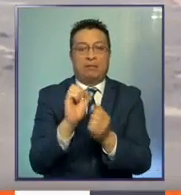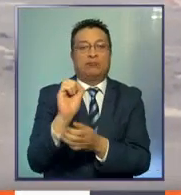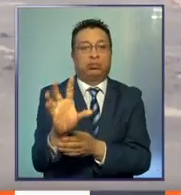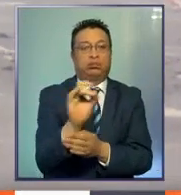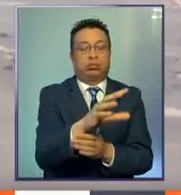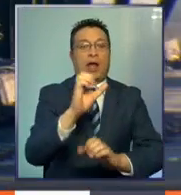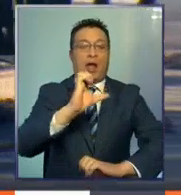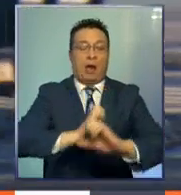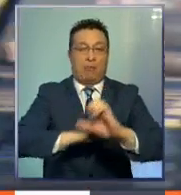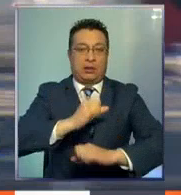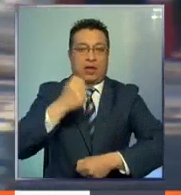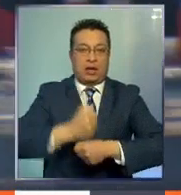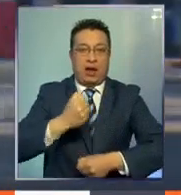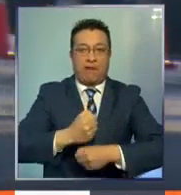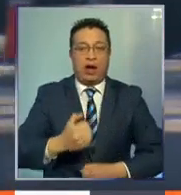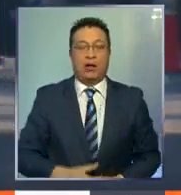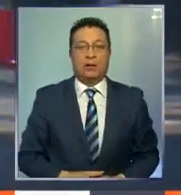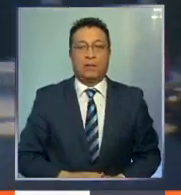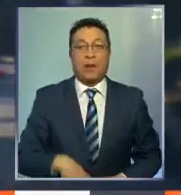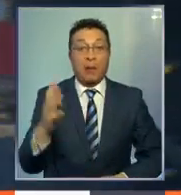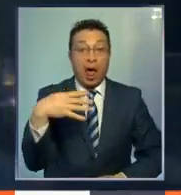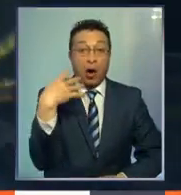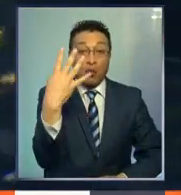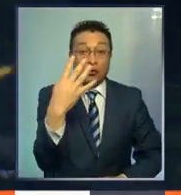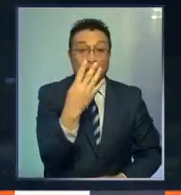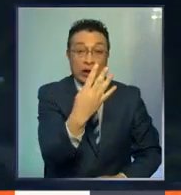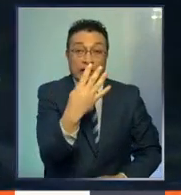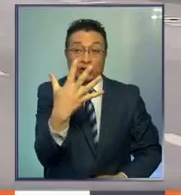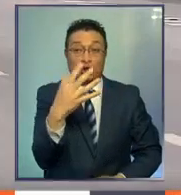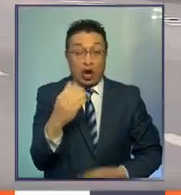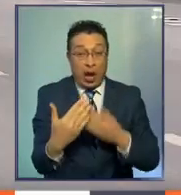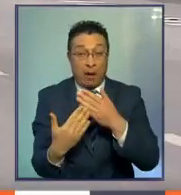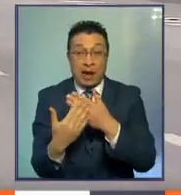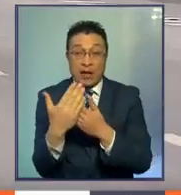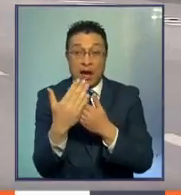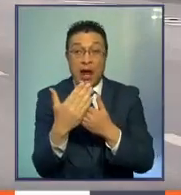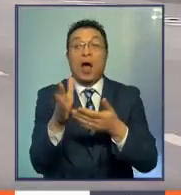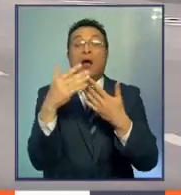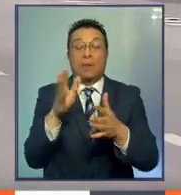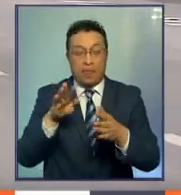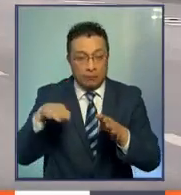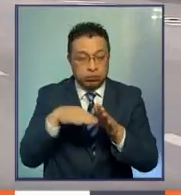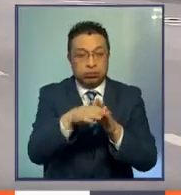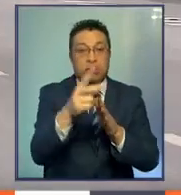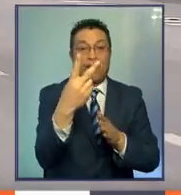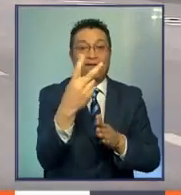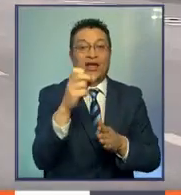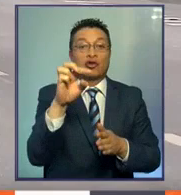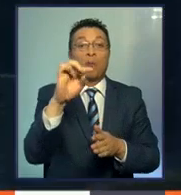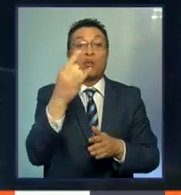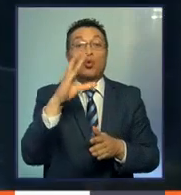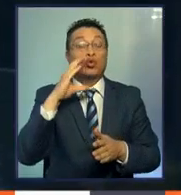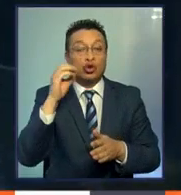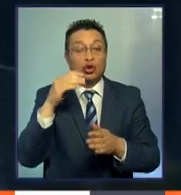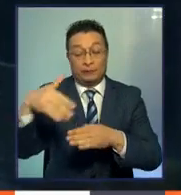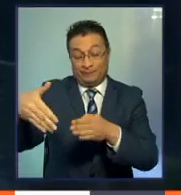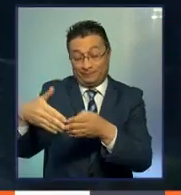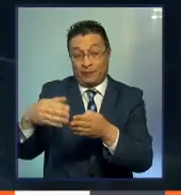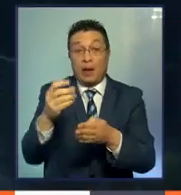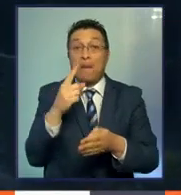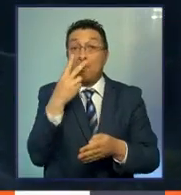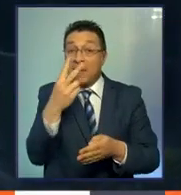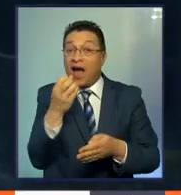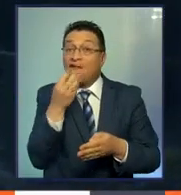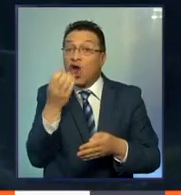donde trabajaba. Pero a las 4:45 a.m., cuando se incorporaba a Américo Vespucio con Avenida Miraflores, su furgón